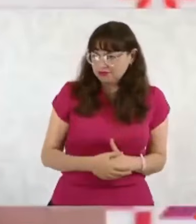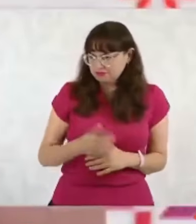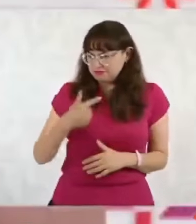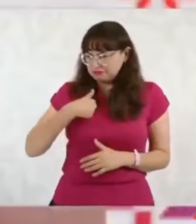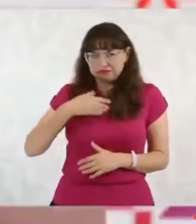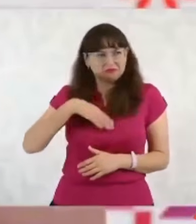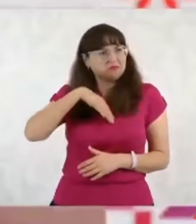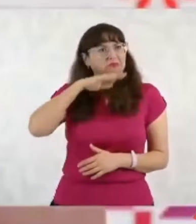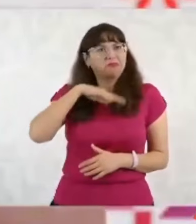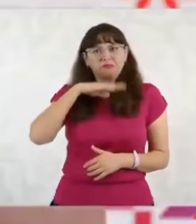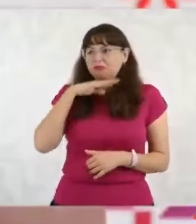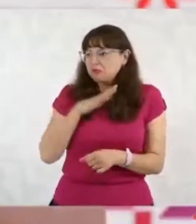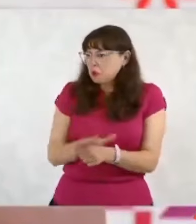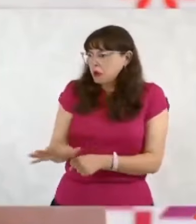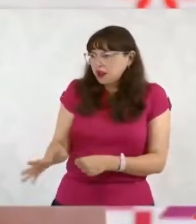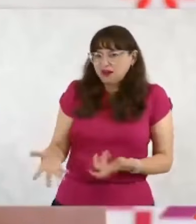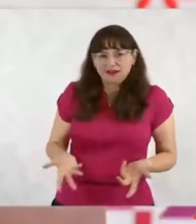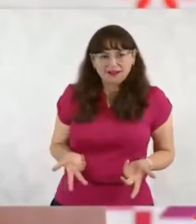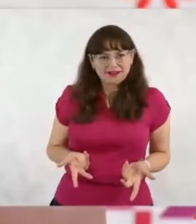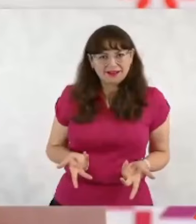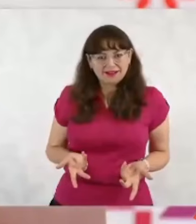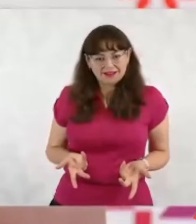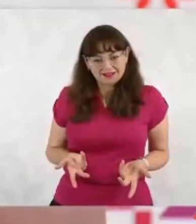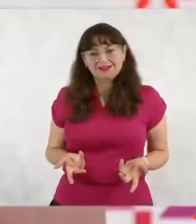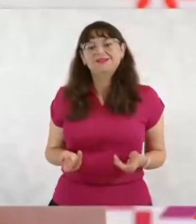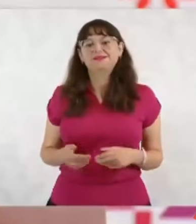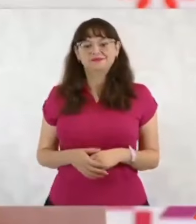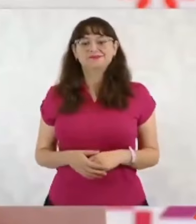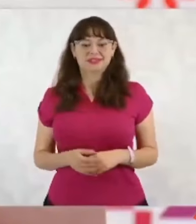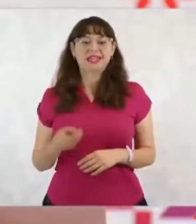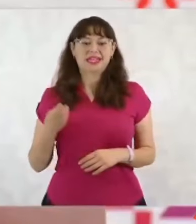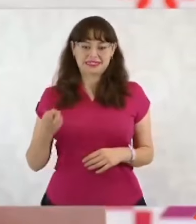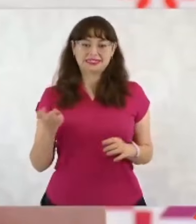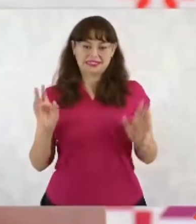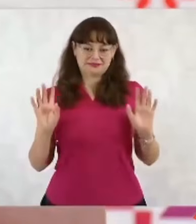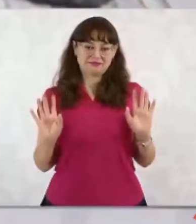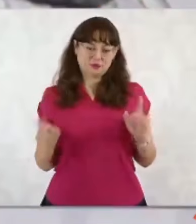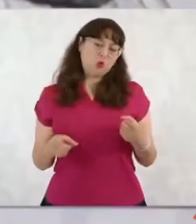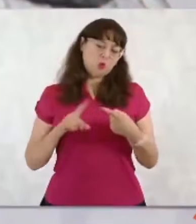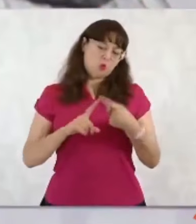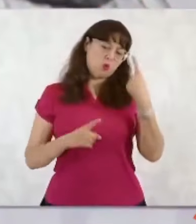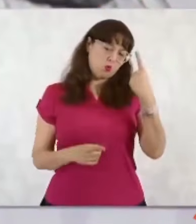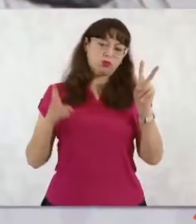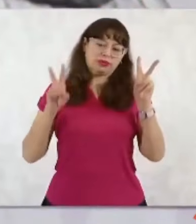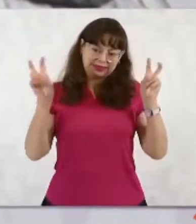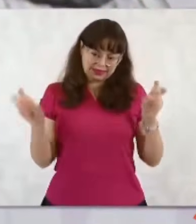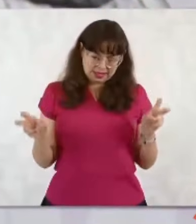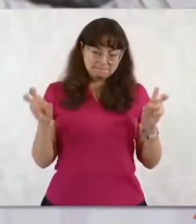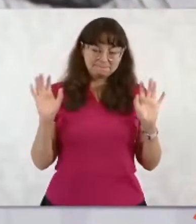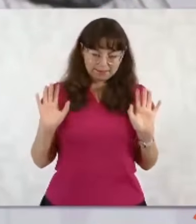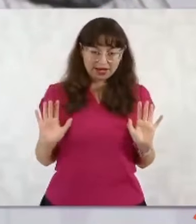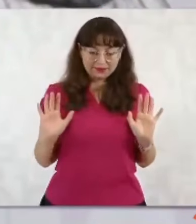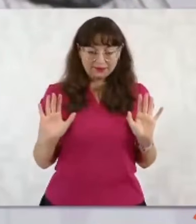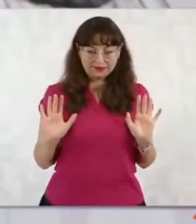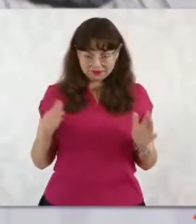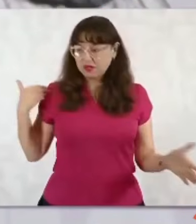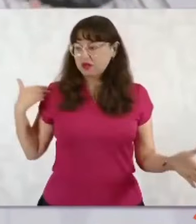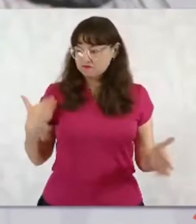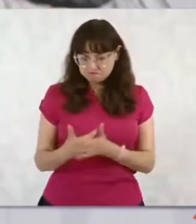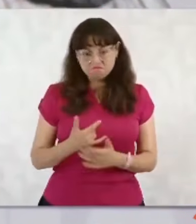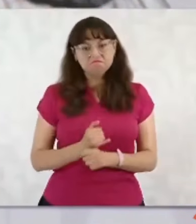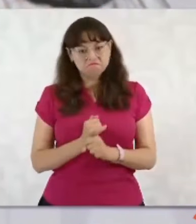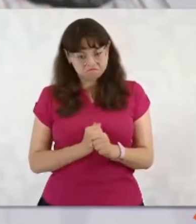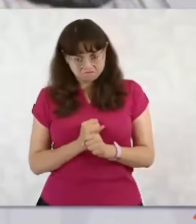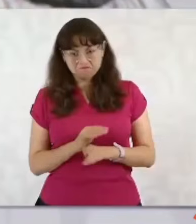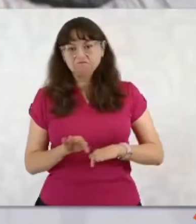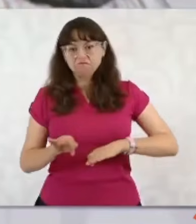Entonces, eso es el tema, digamos, de la venta de combustible ilegal. Ese es un tema y que se está investigando, se está trabajando y